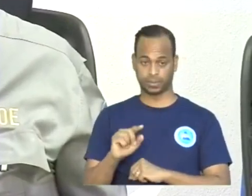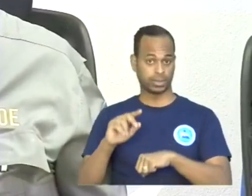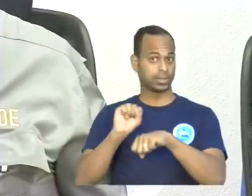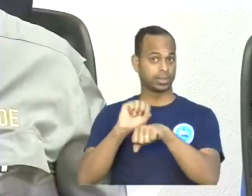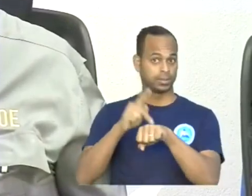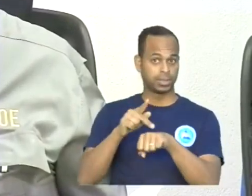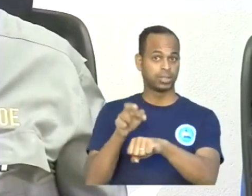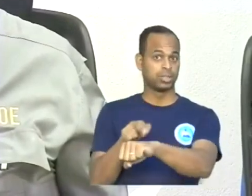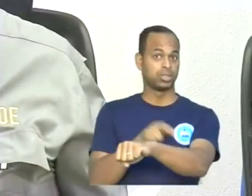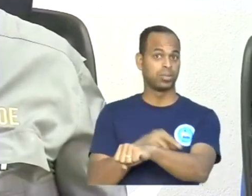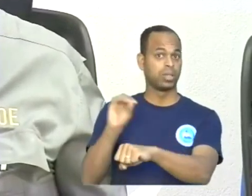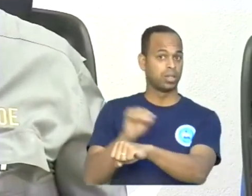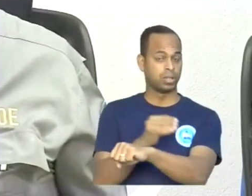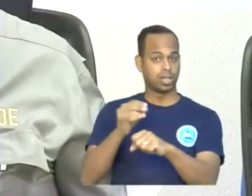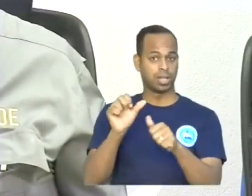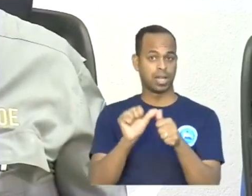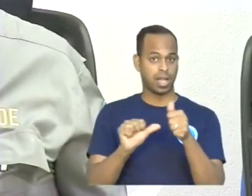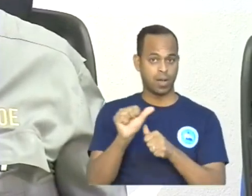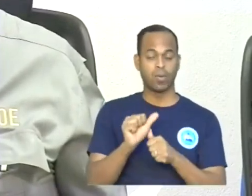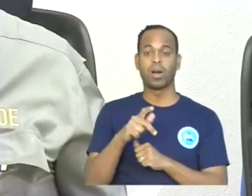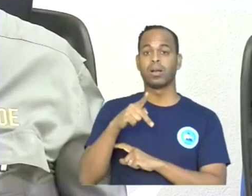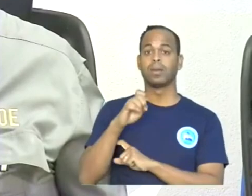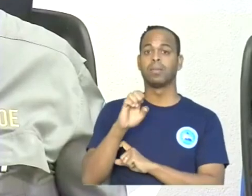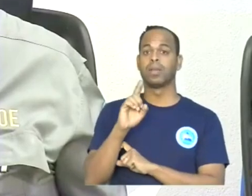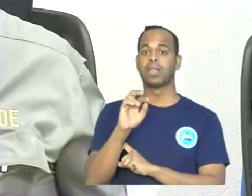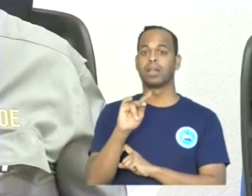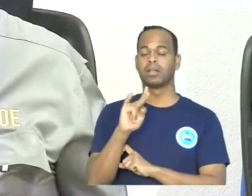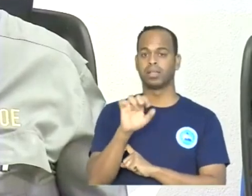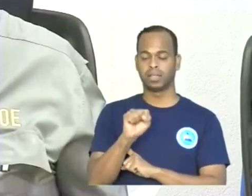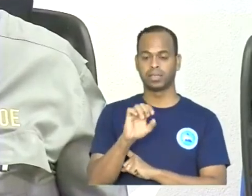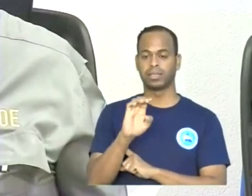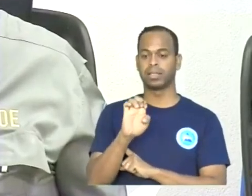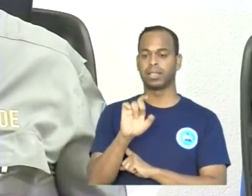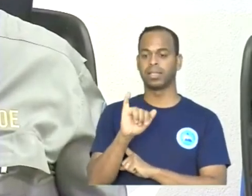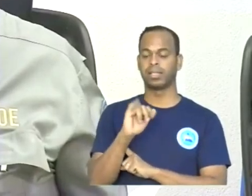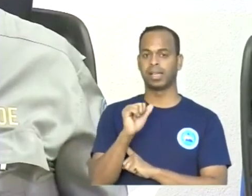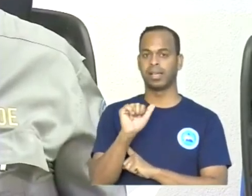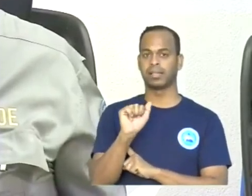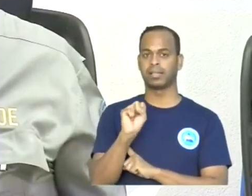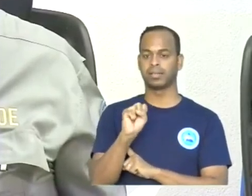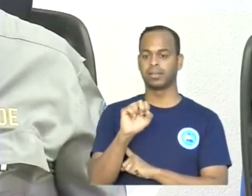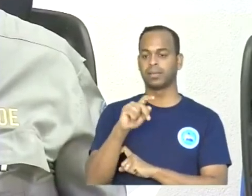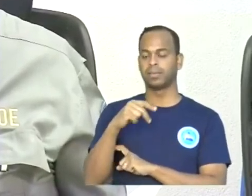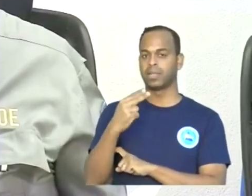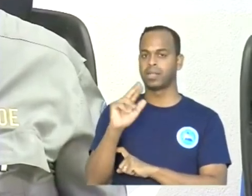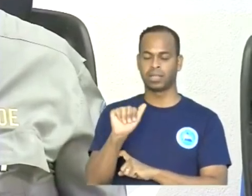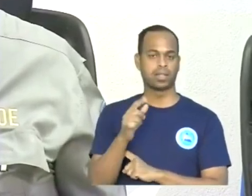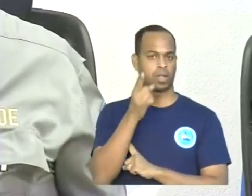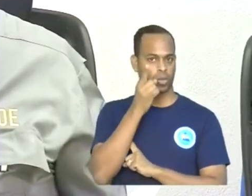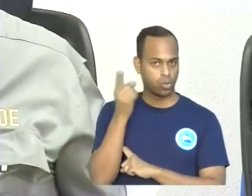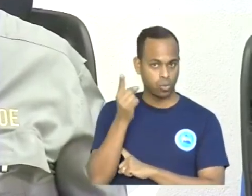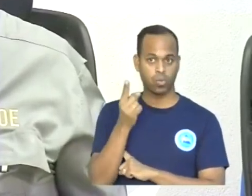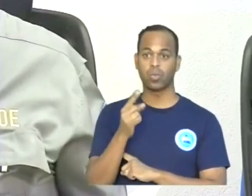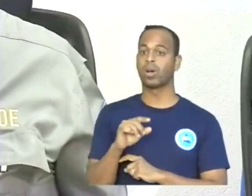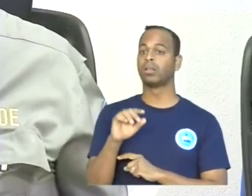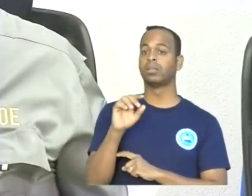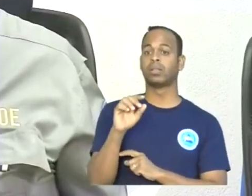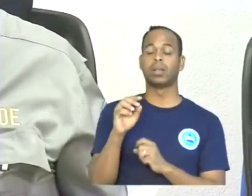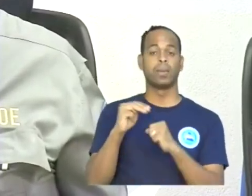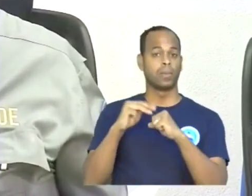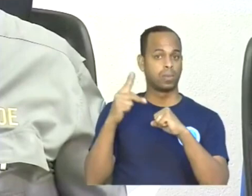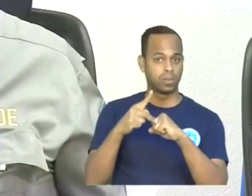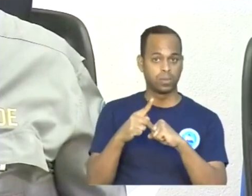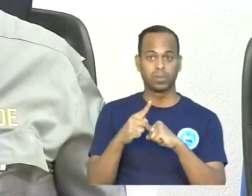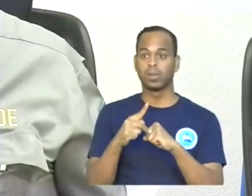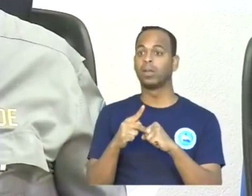José de Ocoa, Asua, Pedernales, Bauruco, Elías Piña, Duarte, María Trinidad Sánchez, Monte Plata,